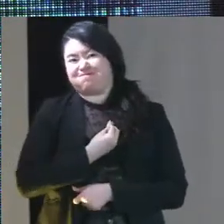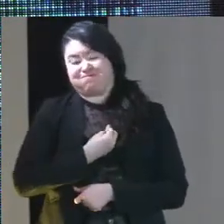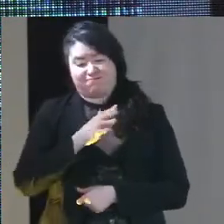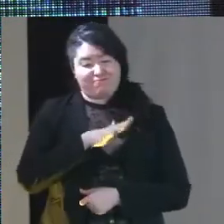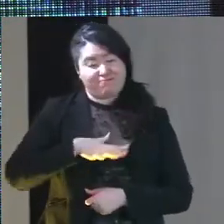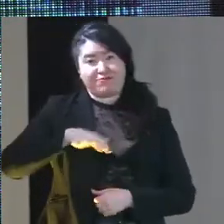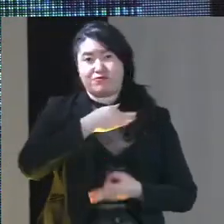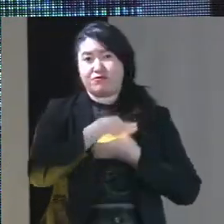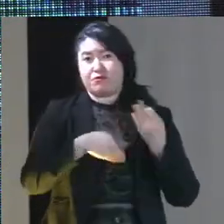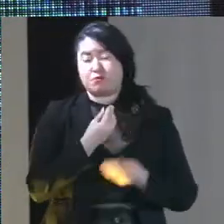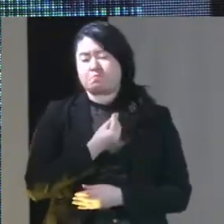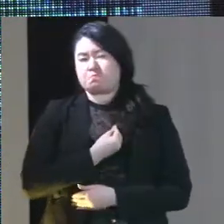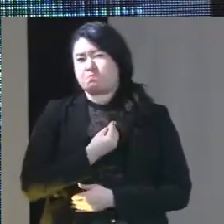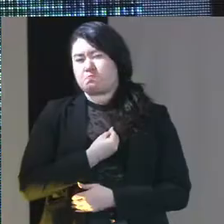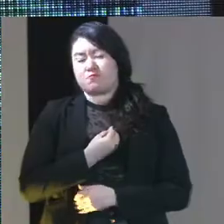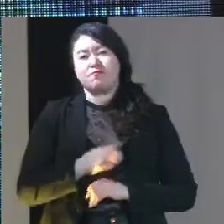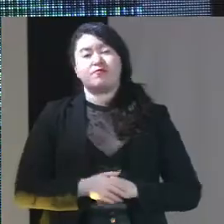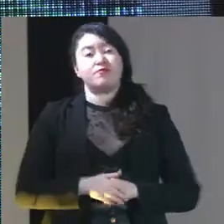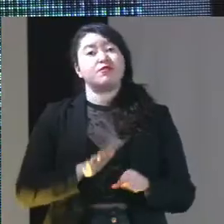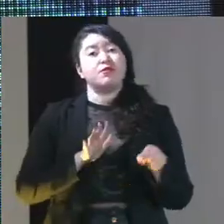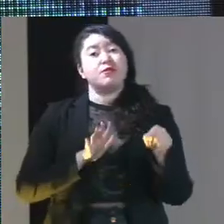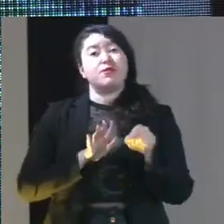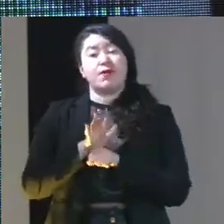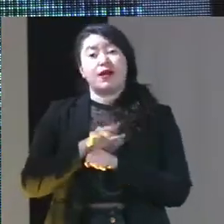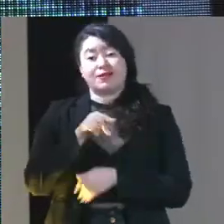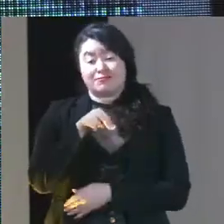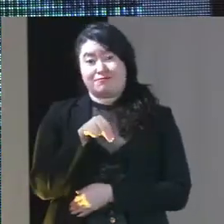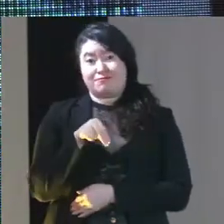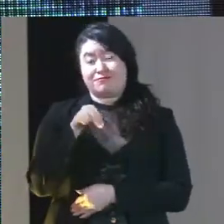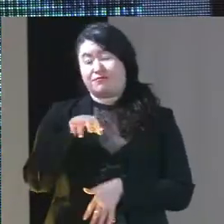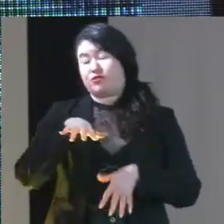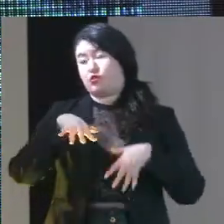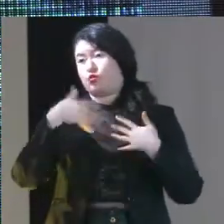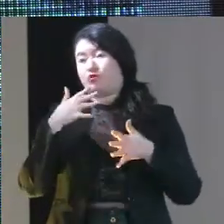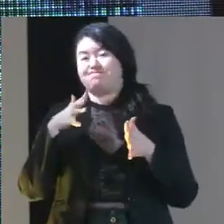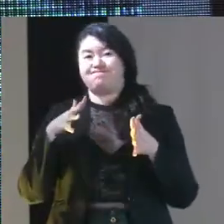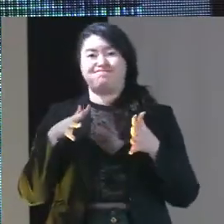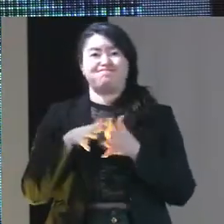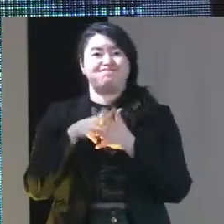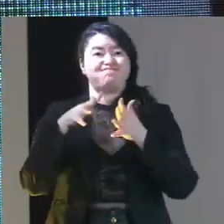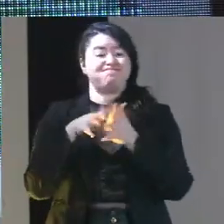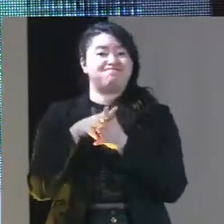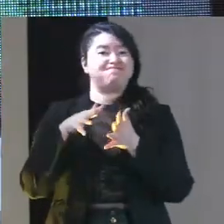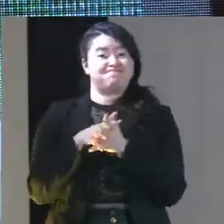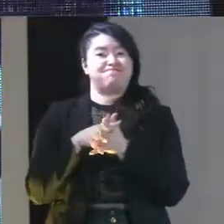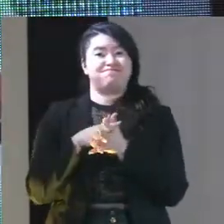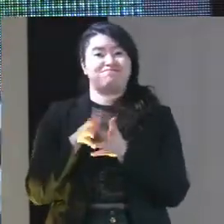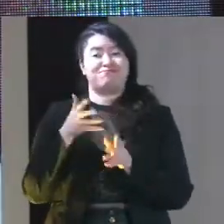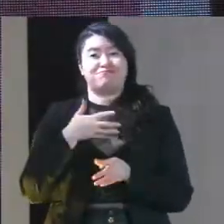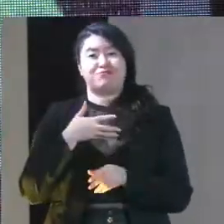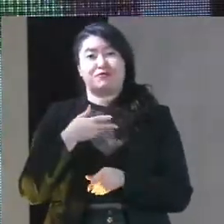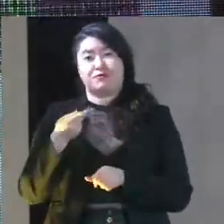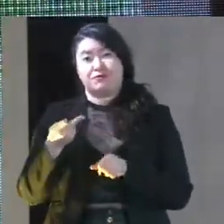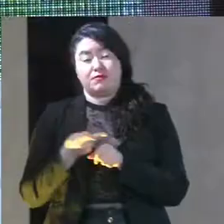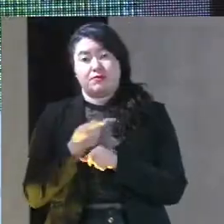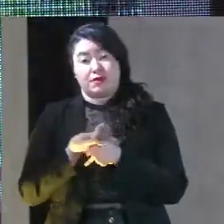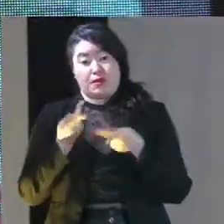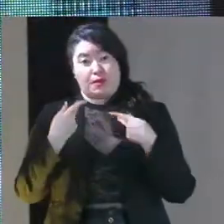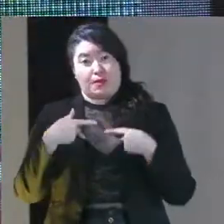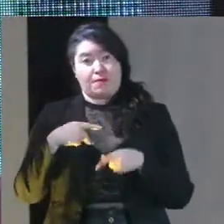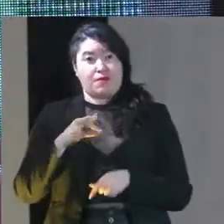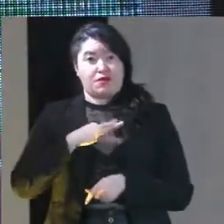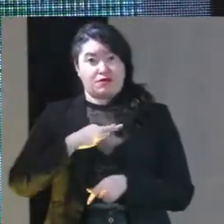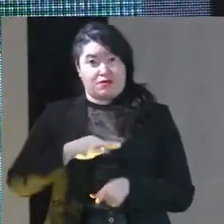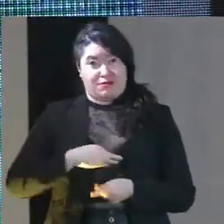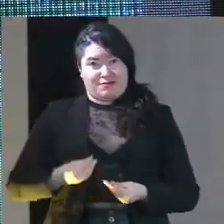generalizada. Fue la del norte, una guerra chichimeca, en la que ciertamente otra vez los tlaxcaltecas y esta